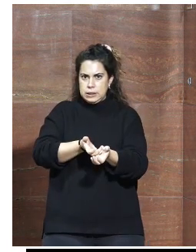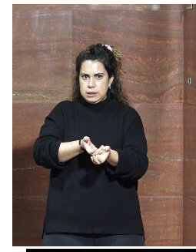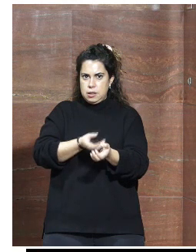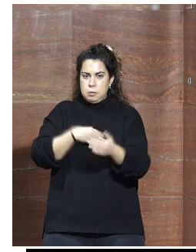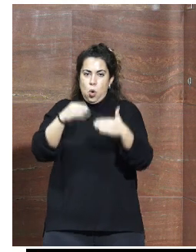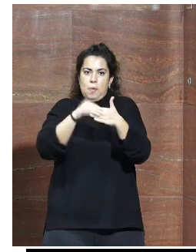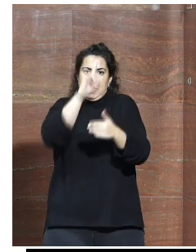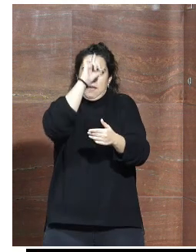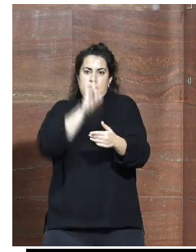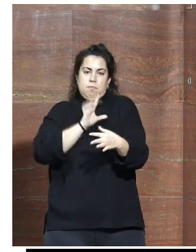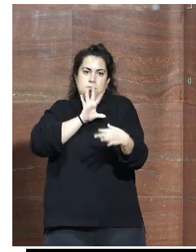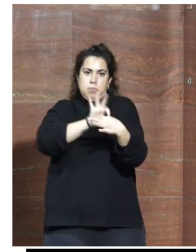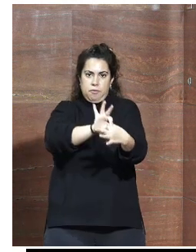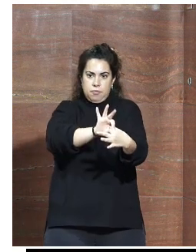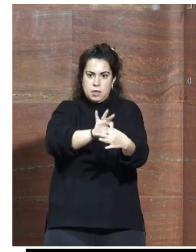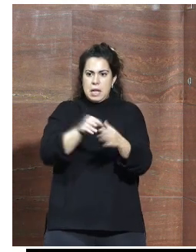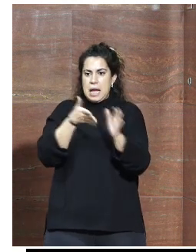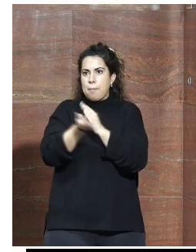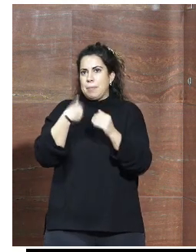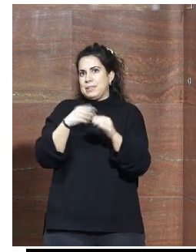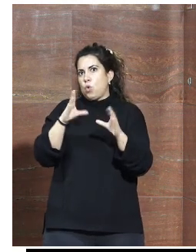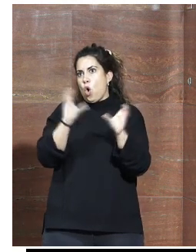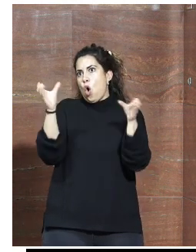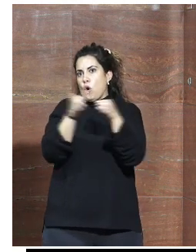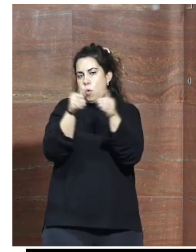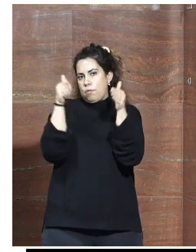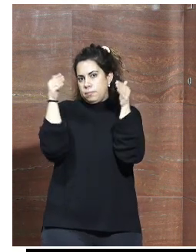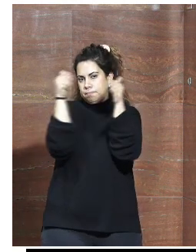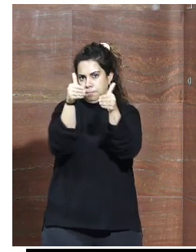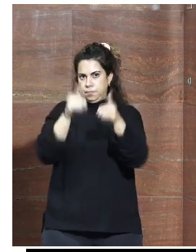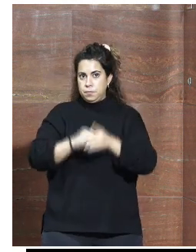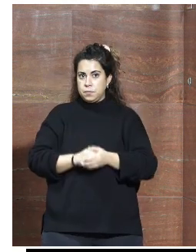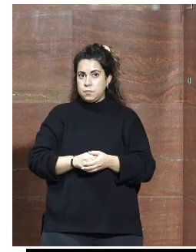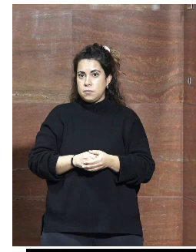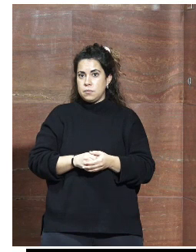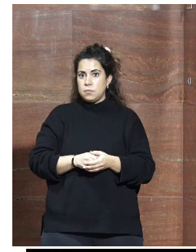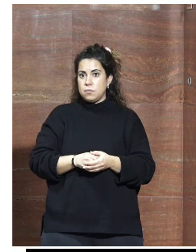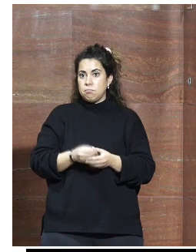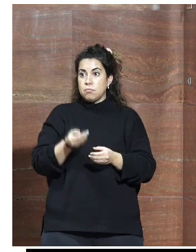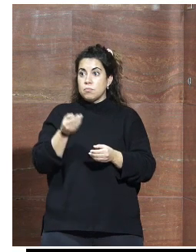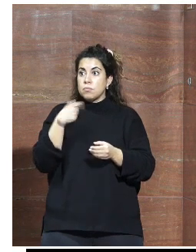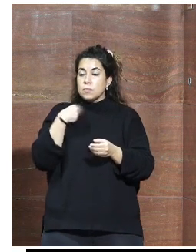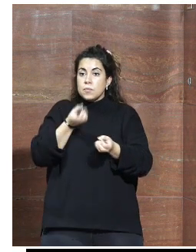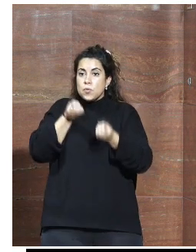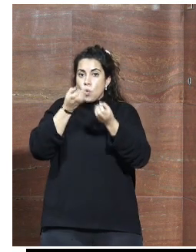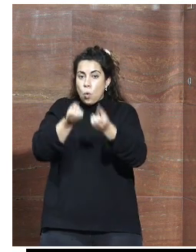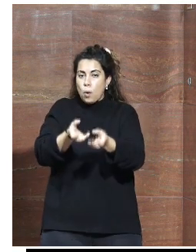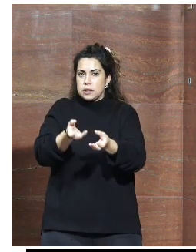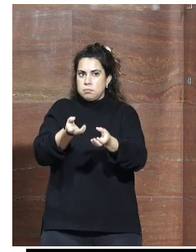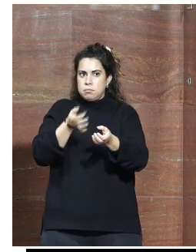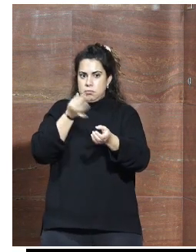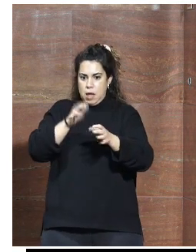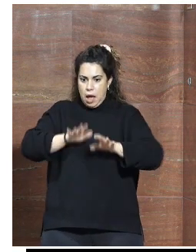perfil tipo, ¿no? Lo que llaman el focus group, así de una manera muy cursi. Lo participas y